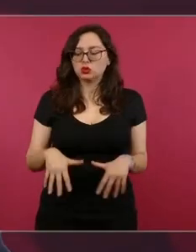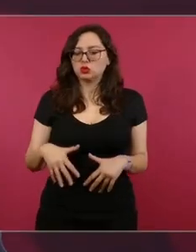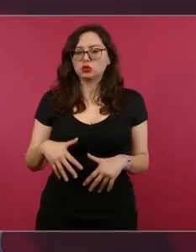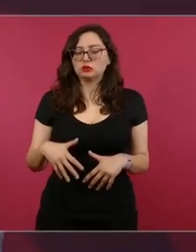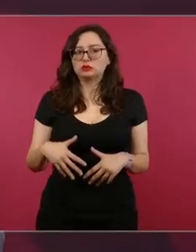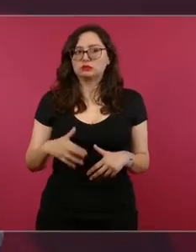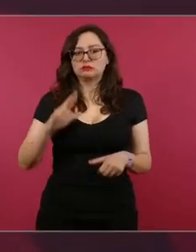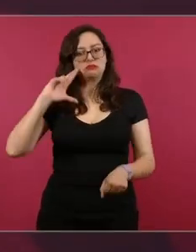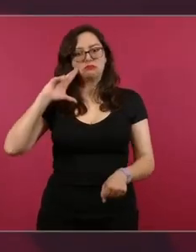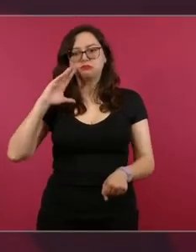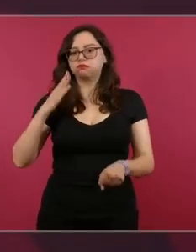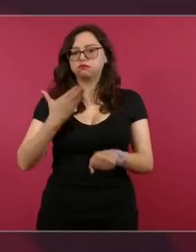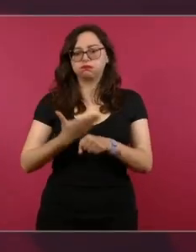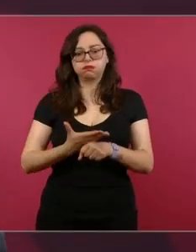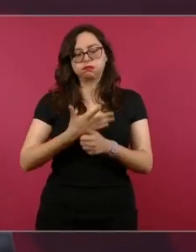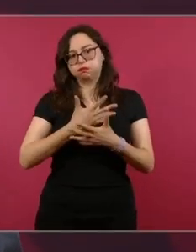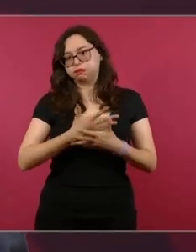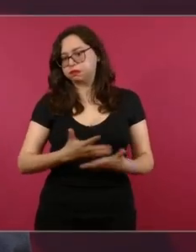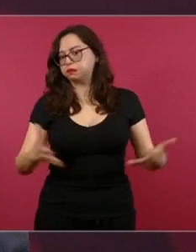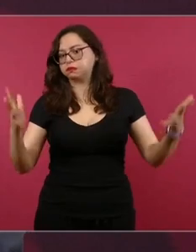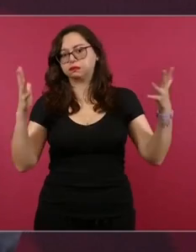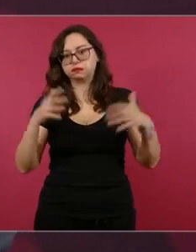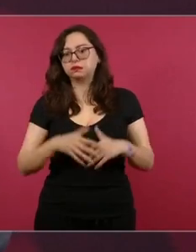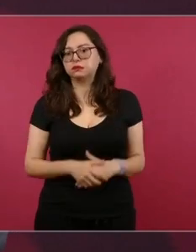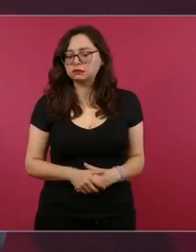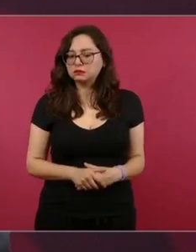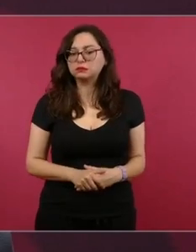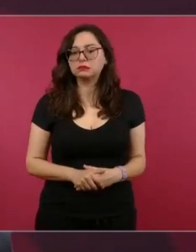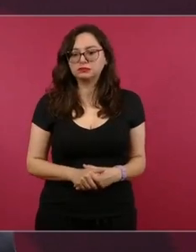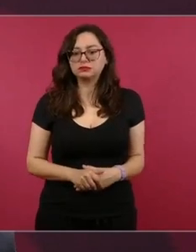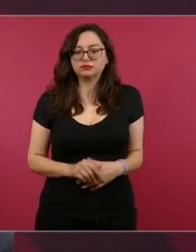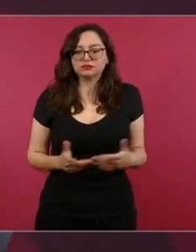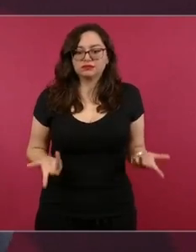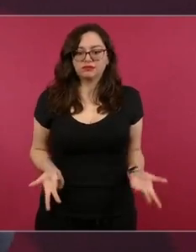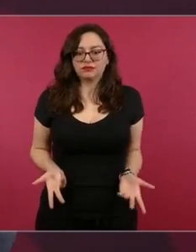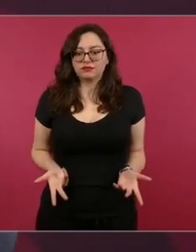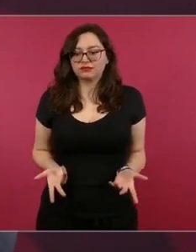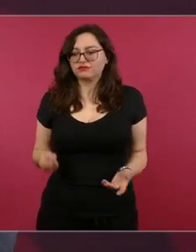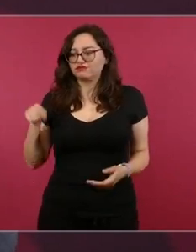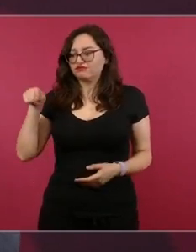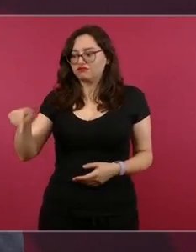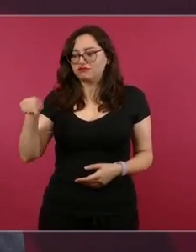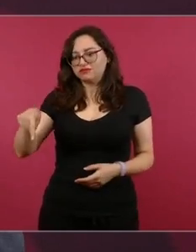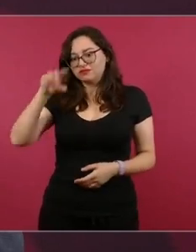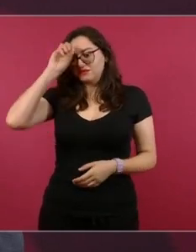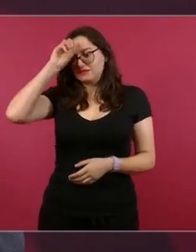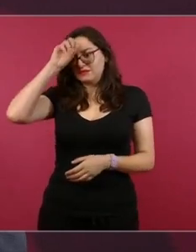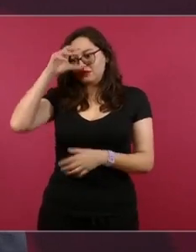Rescatar, encontrar en estas minas colapsadas,